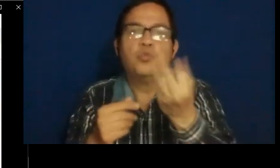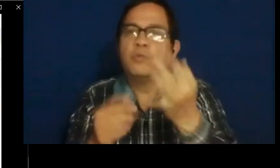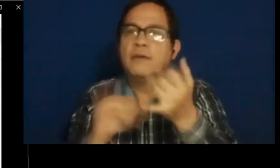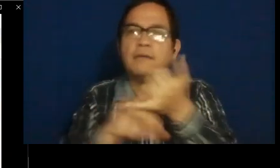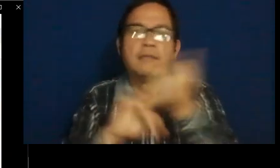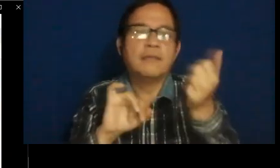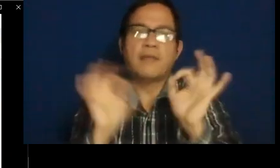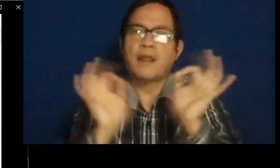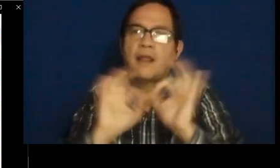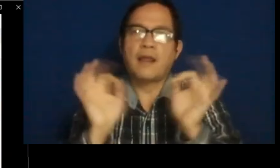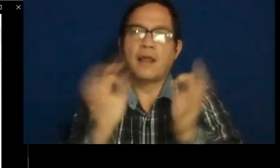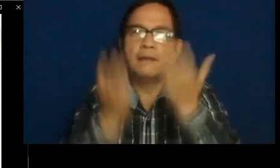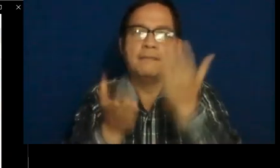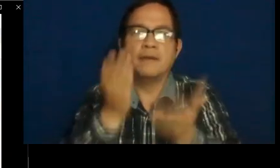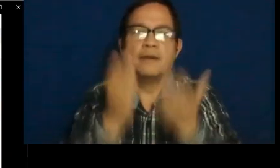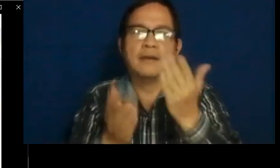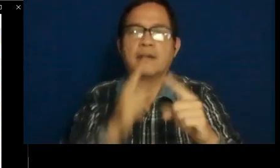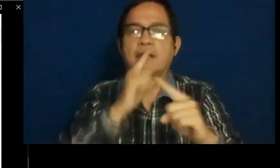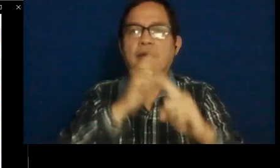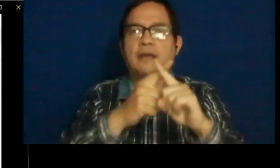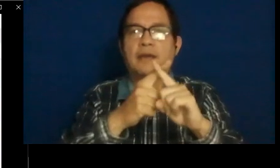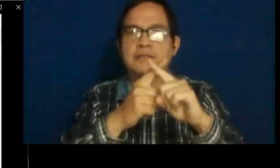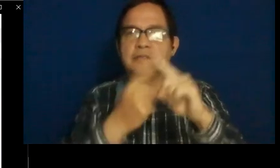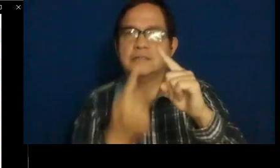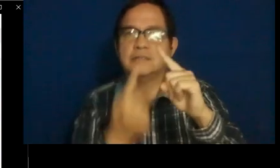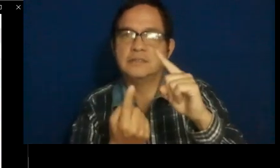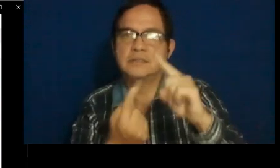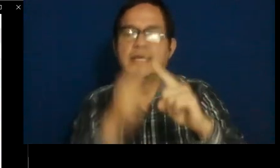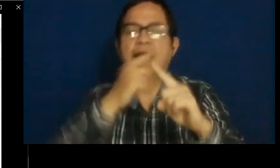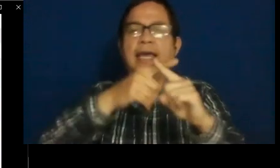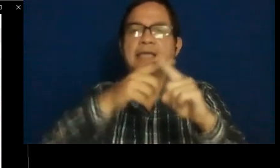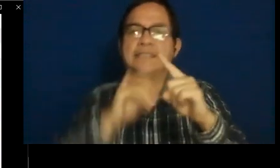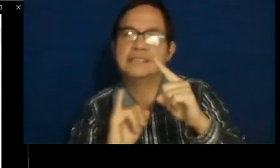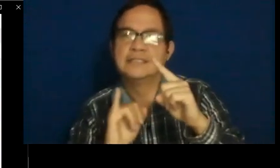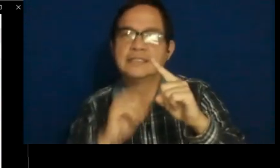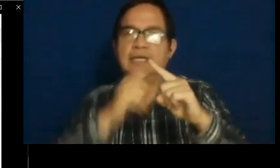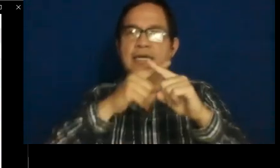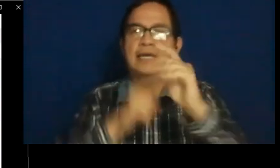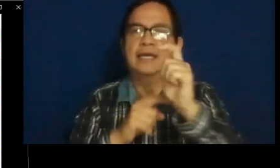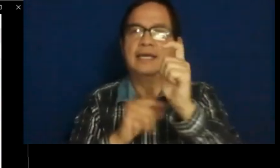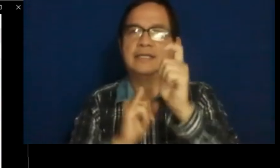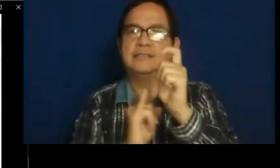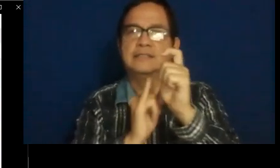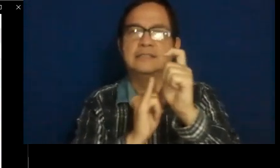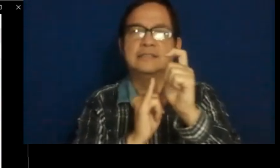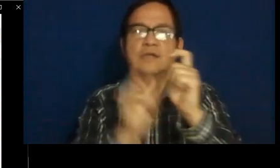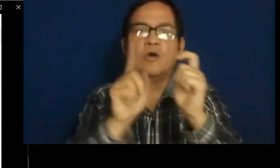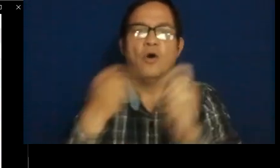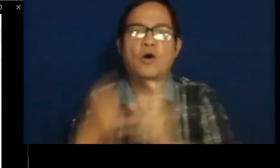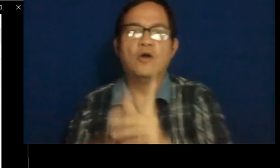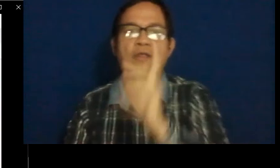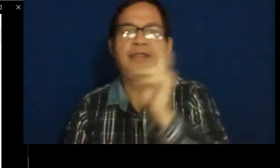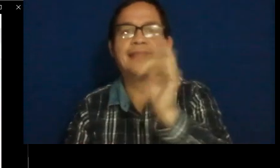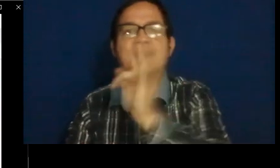no tiene variable, se va a denominar x sub i. Aquí voy a tener otro parámetro, un coeficiente que va a acompañar a la t,